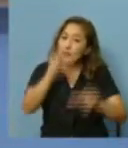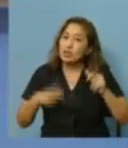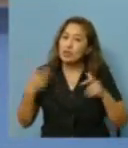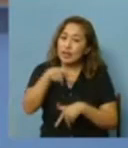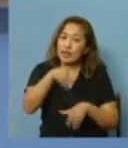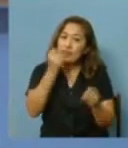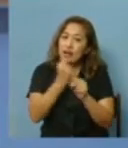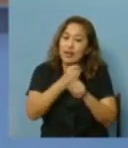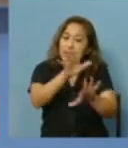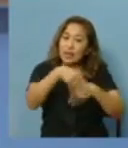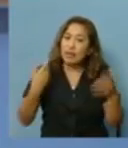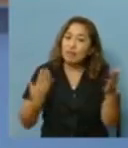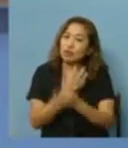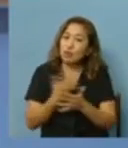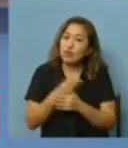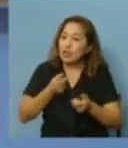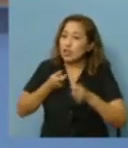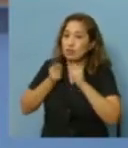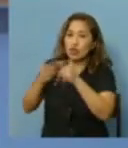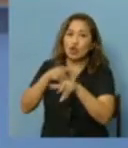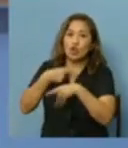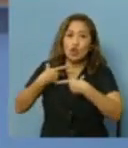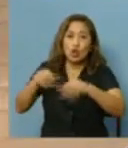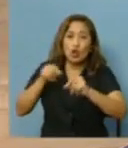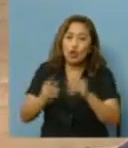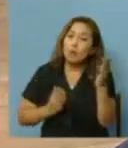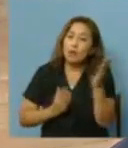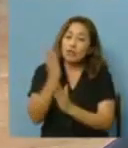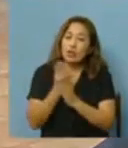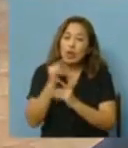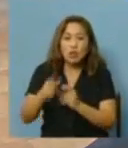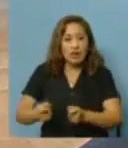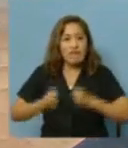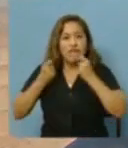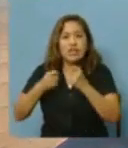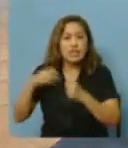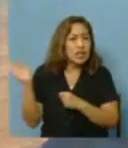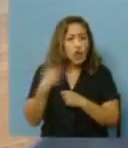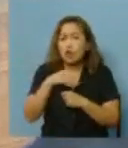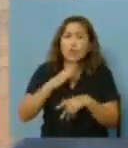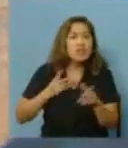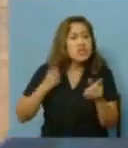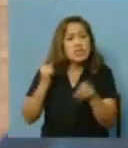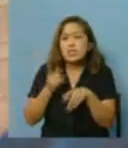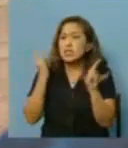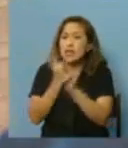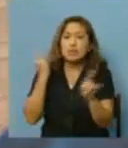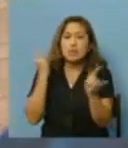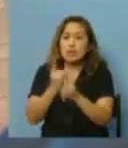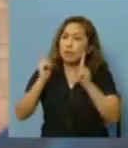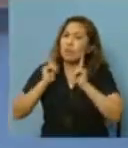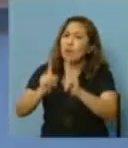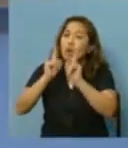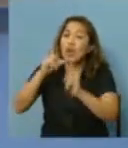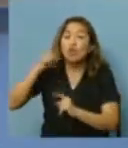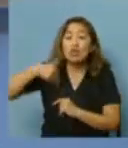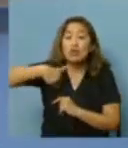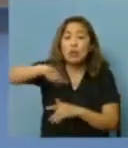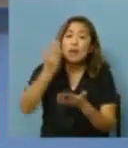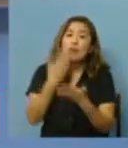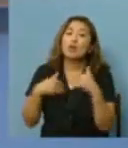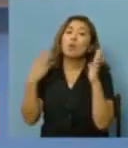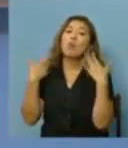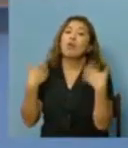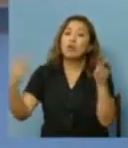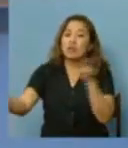y eso nos oponemos los rechazamos y vamos a seguir adelante peleando la en todo lugar en todo momento y esperamos en los próximos días también tener